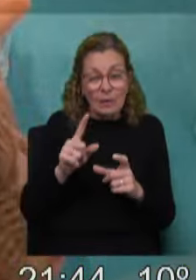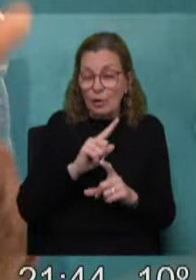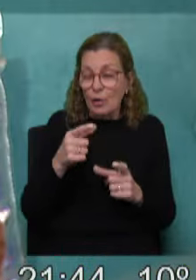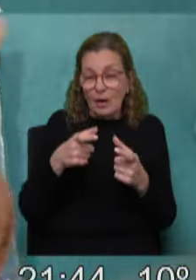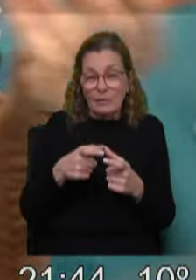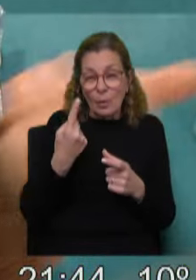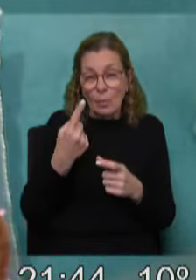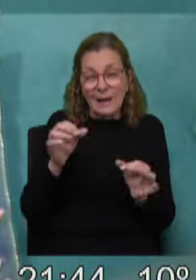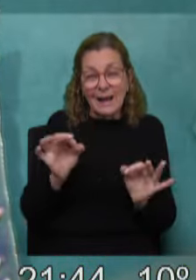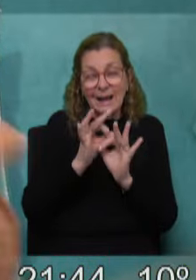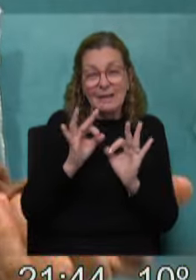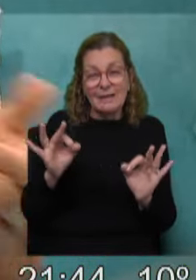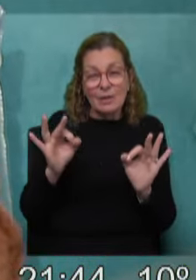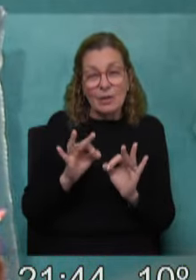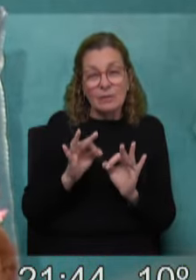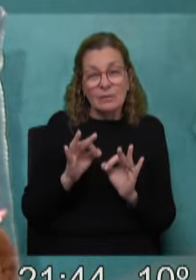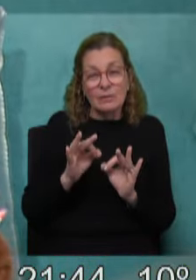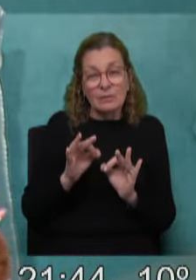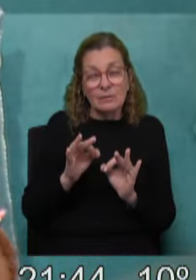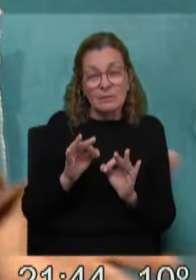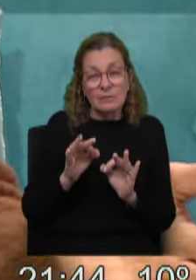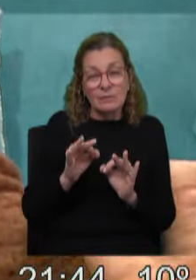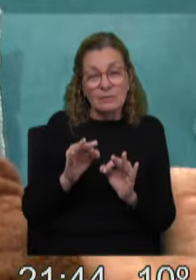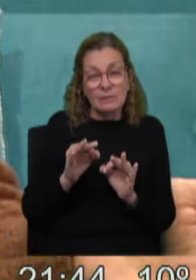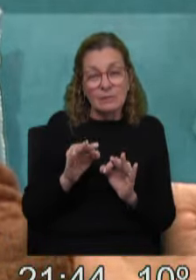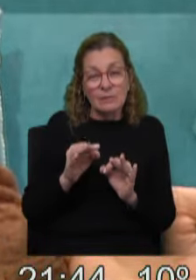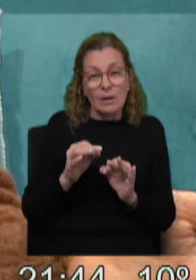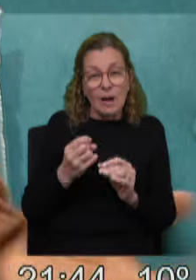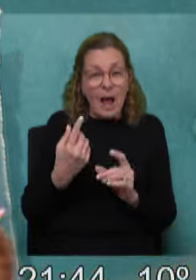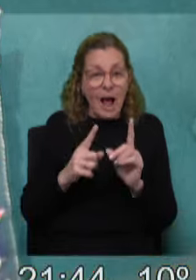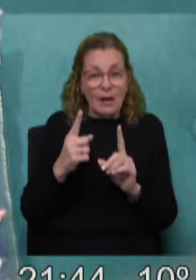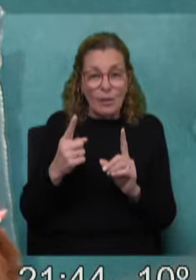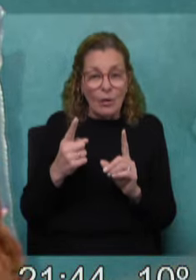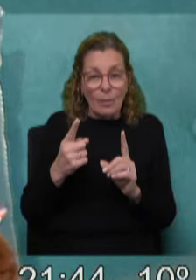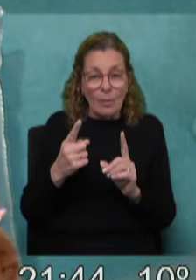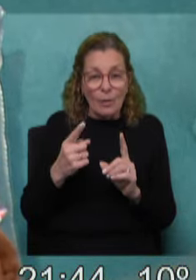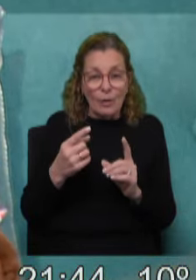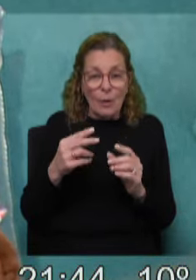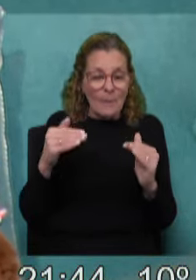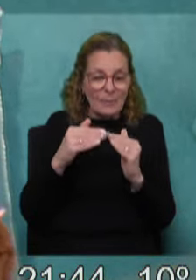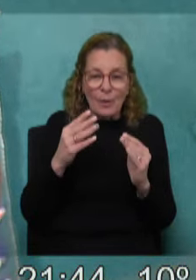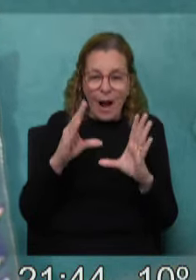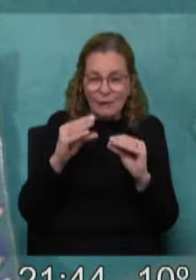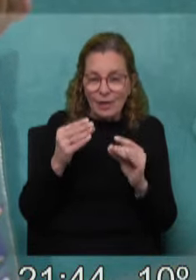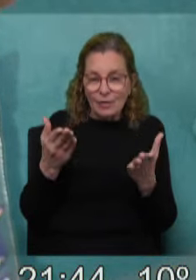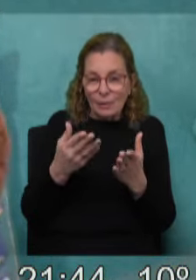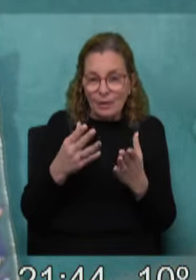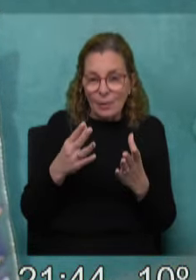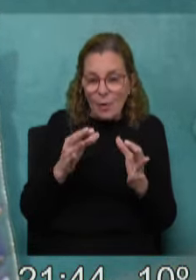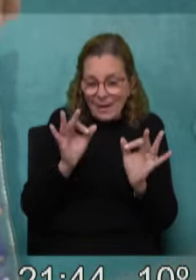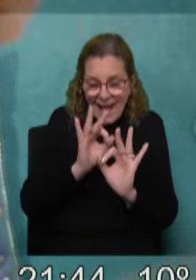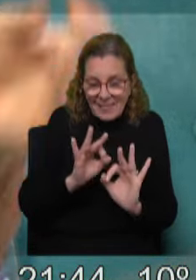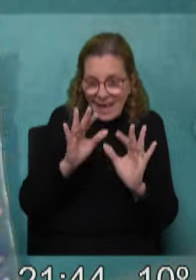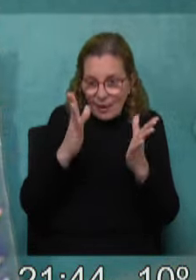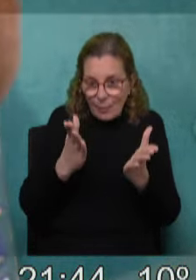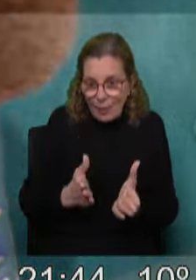una canción igual es como un ser. Es lo mismo que veníamos hablando hoy. Desnuda